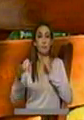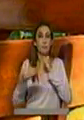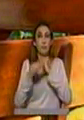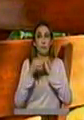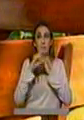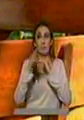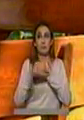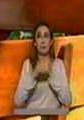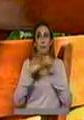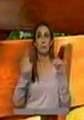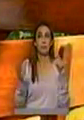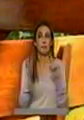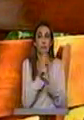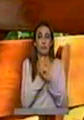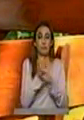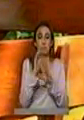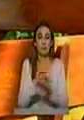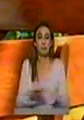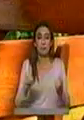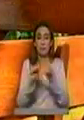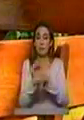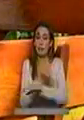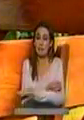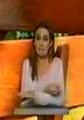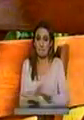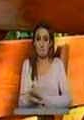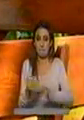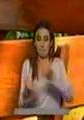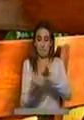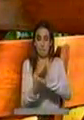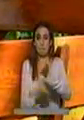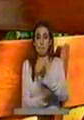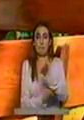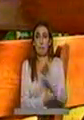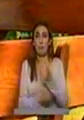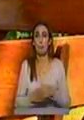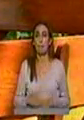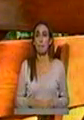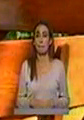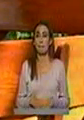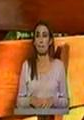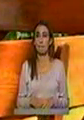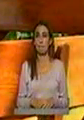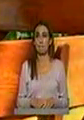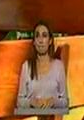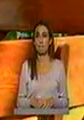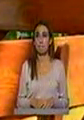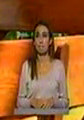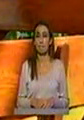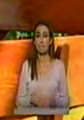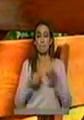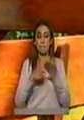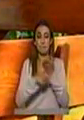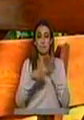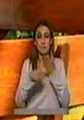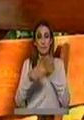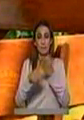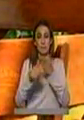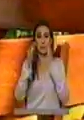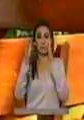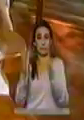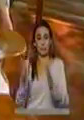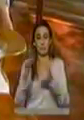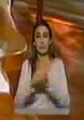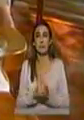poder obtener algunas recomendaciones, algunas guías para fortalecer el sector turístico. Ministra de Turismo, Rosy Prado de